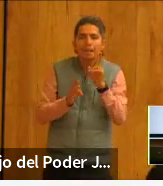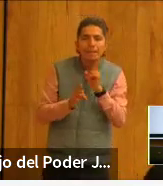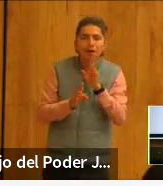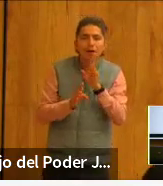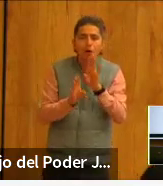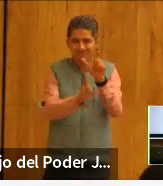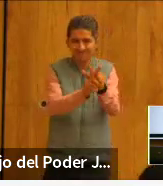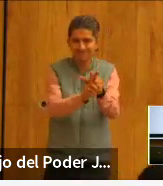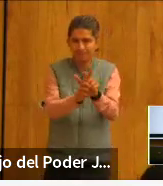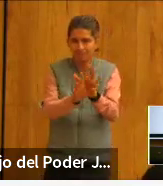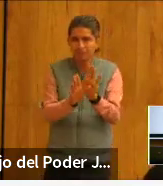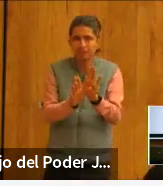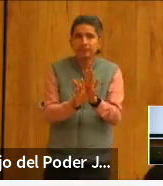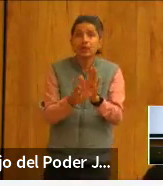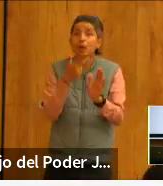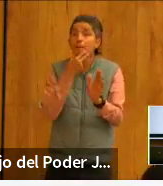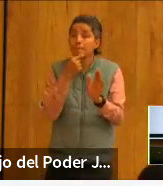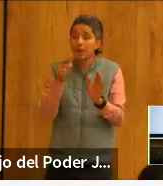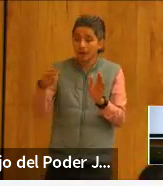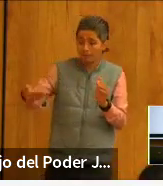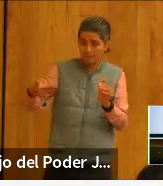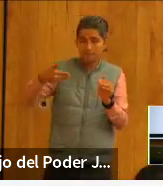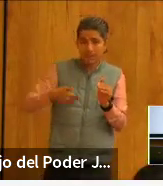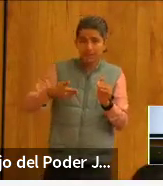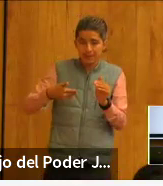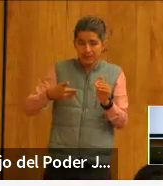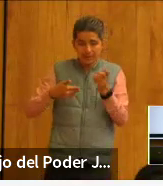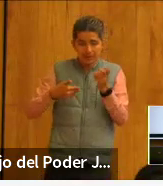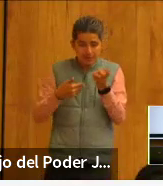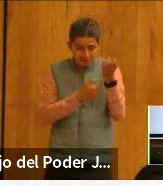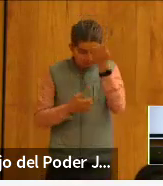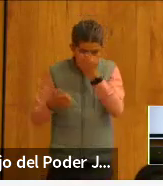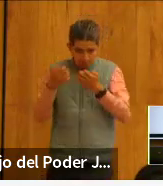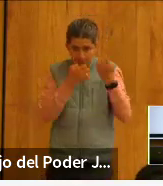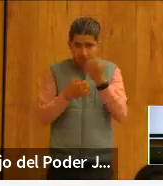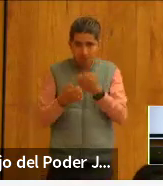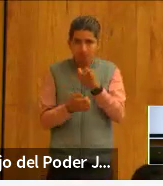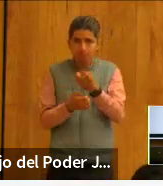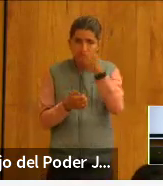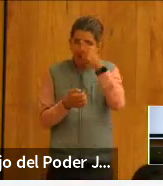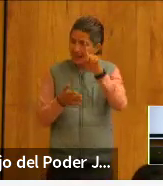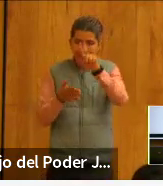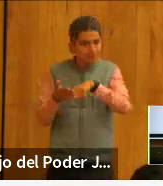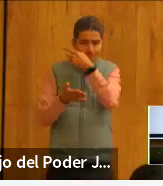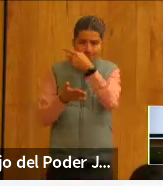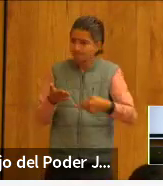cautelares, el sujeto me pide la revisión de esta medida para que la cancele.